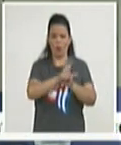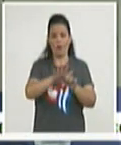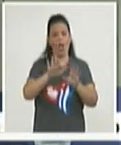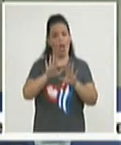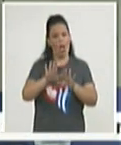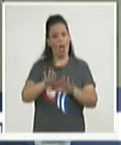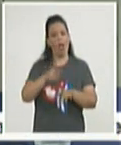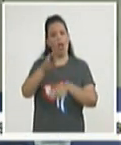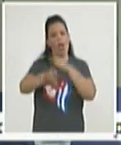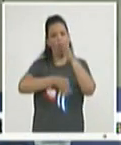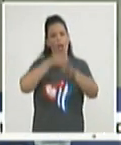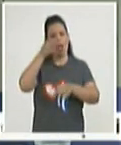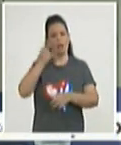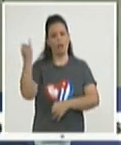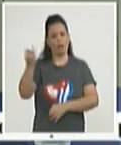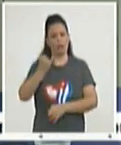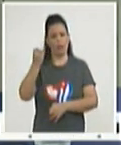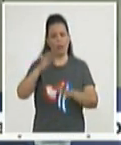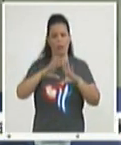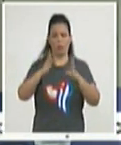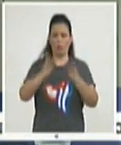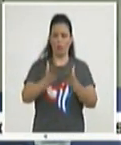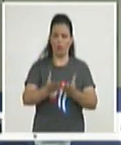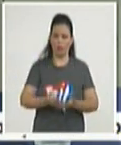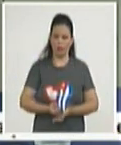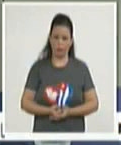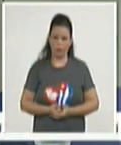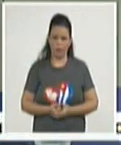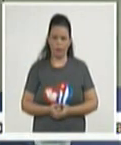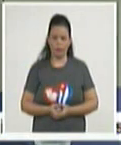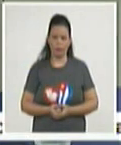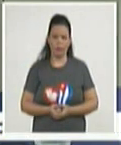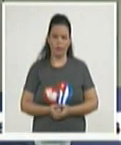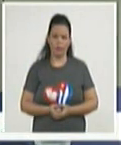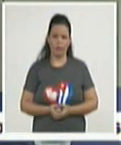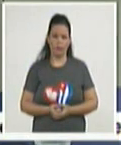hoy, todavía con muy difícil control.